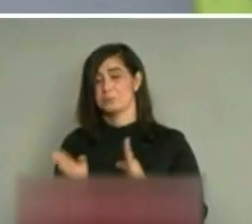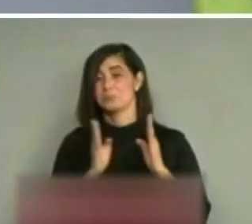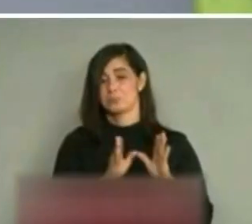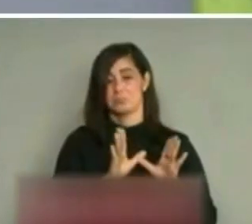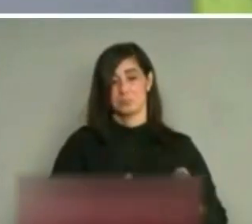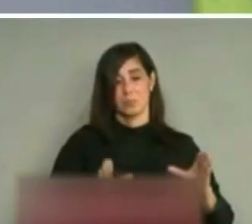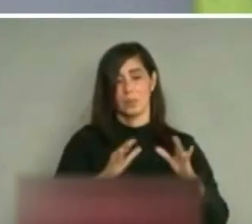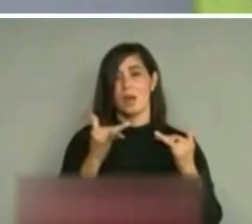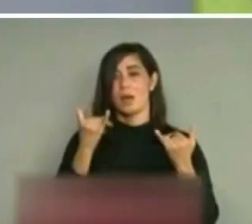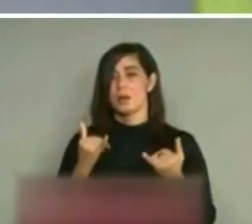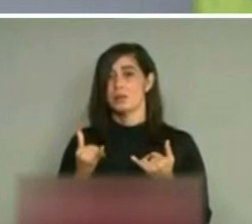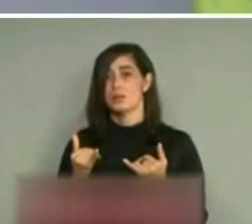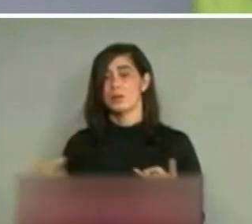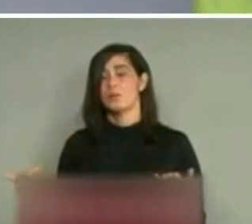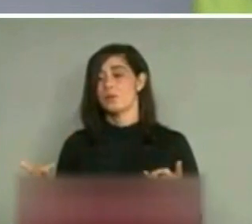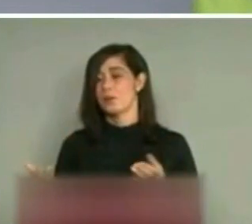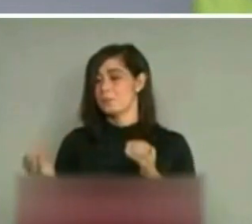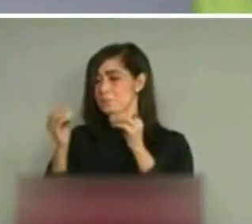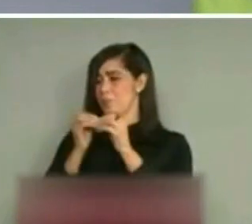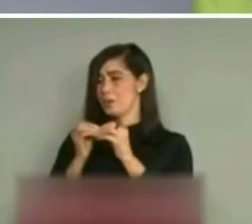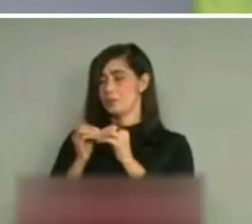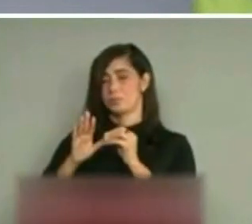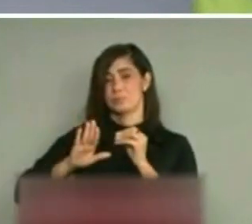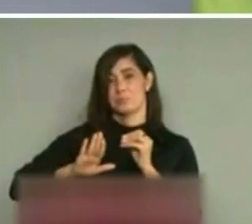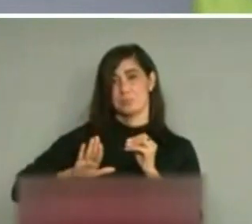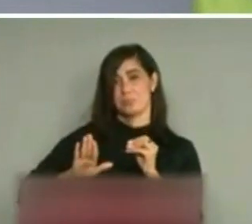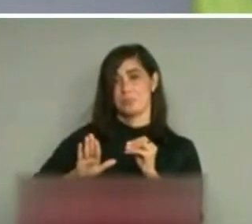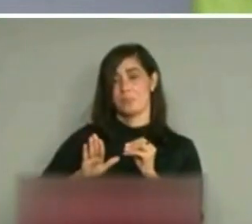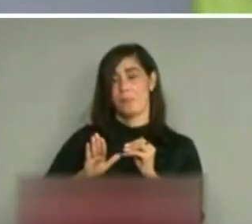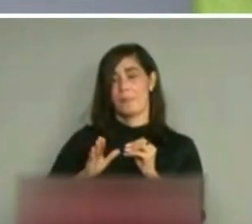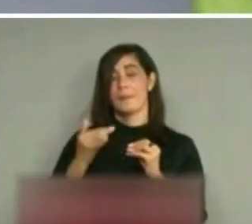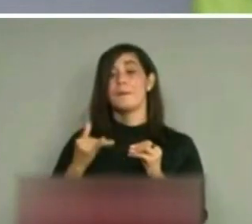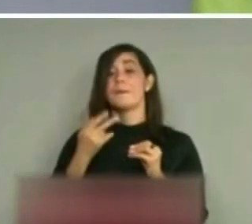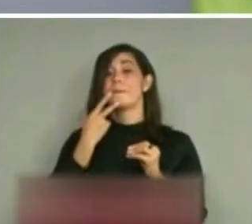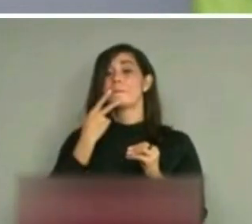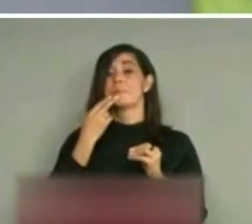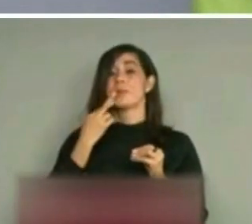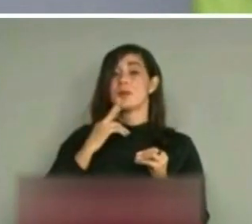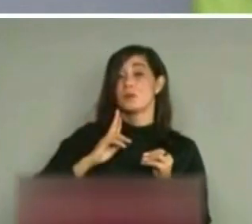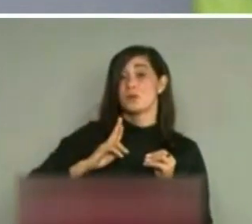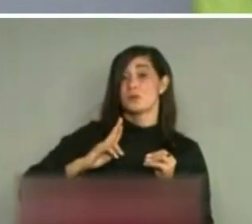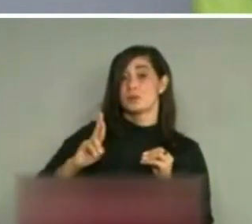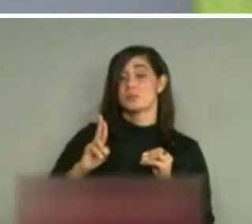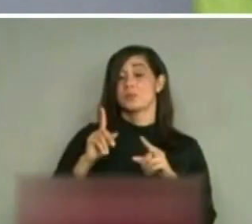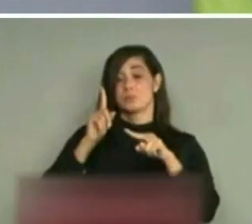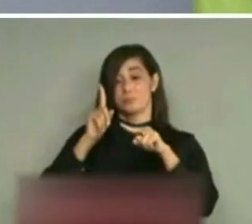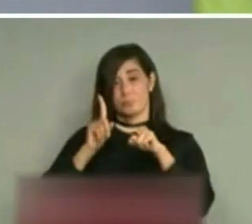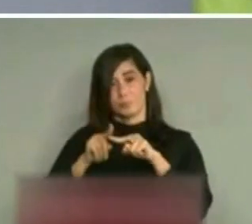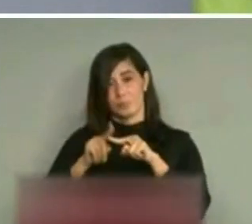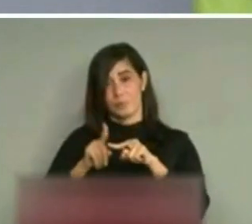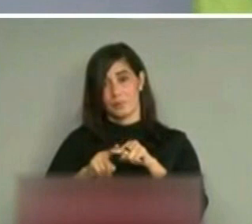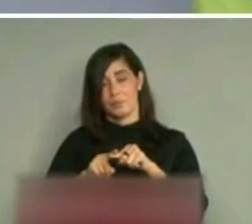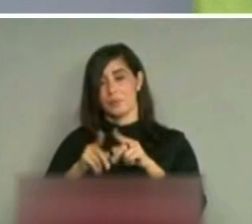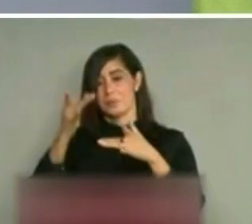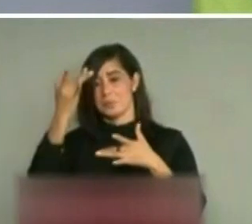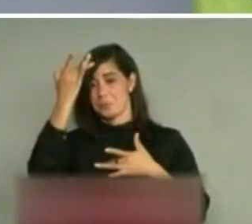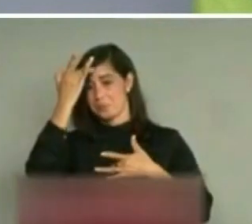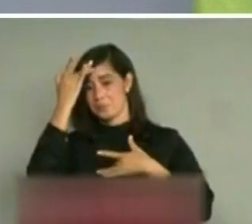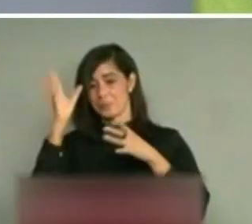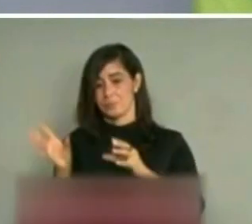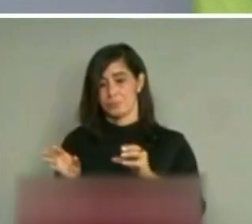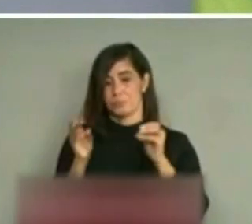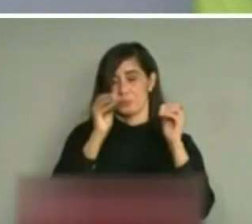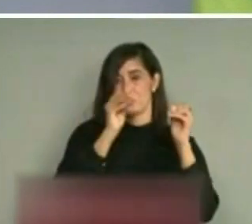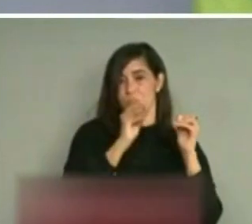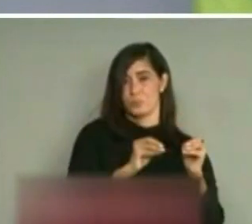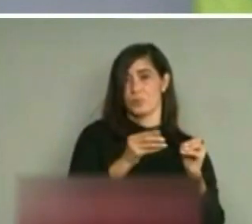Hasta este momento, la respuesta que se va dando va respondiendo a la demanda que tenemos, que,